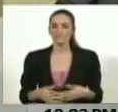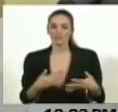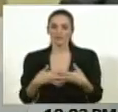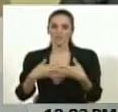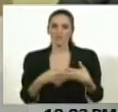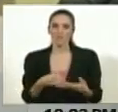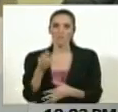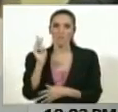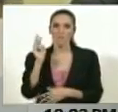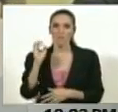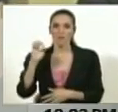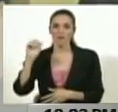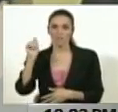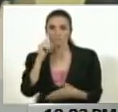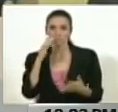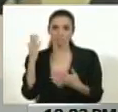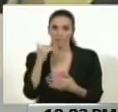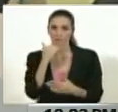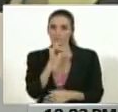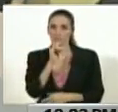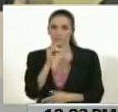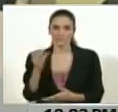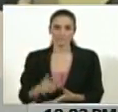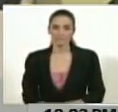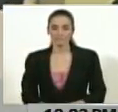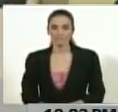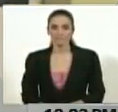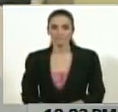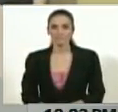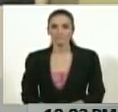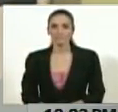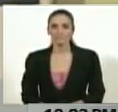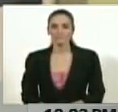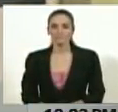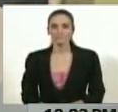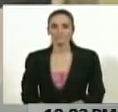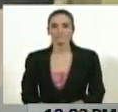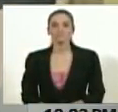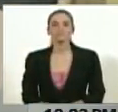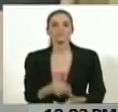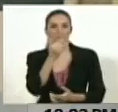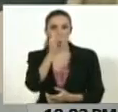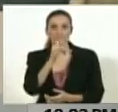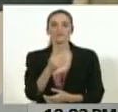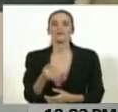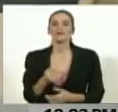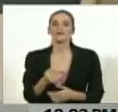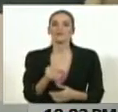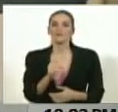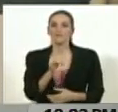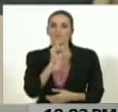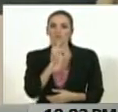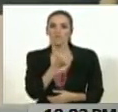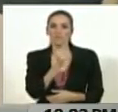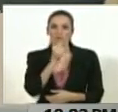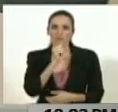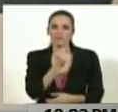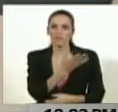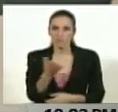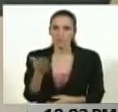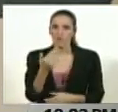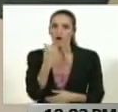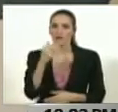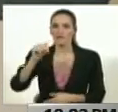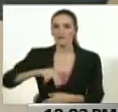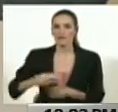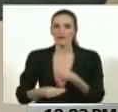Washington de la vamos a escuchar de inmediato su declaraciónes periodistas camarógrafos reporteros estamos acá haciendo